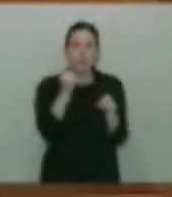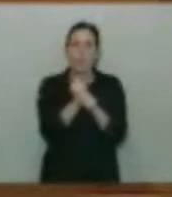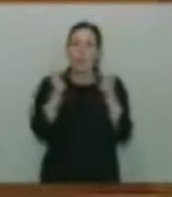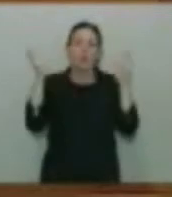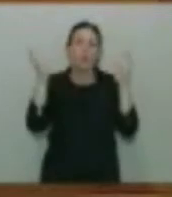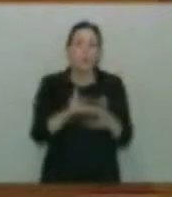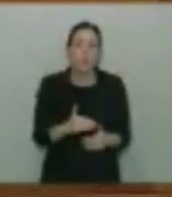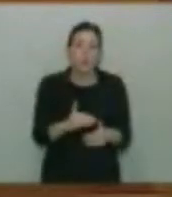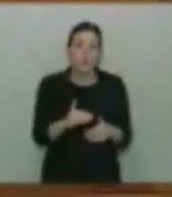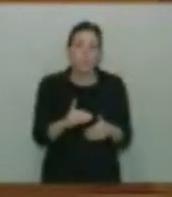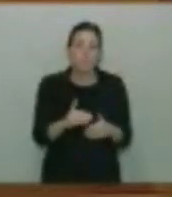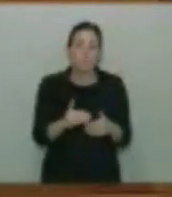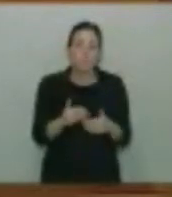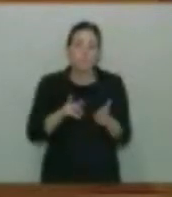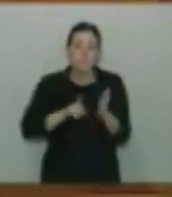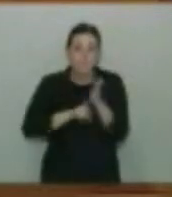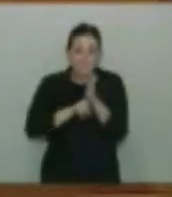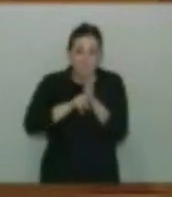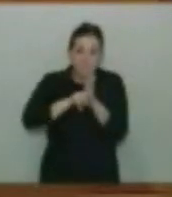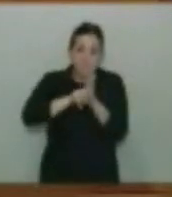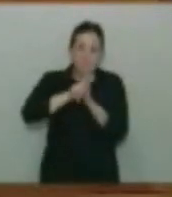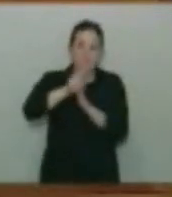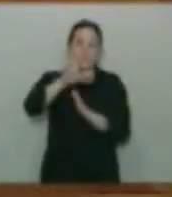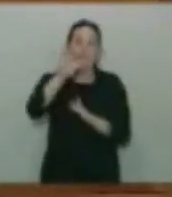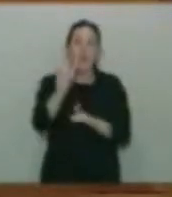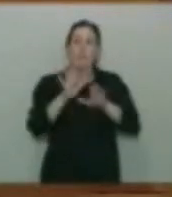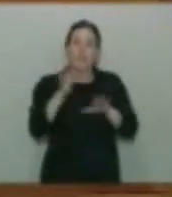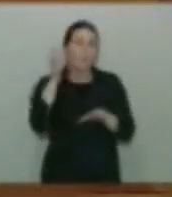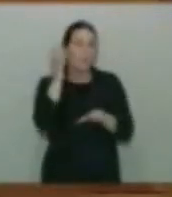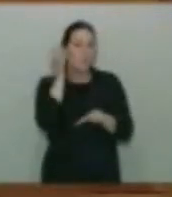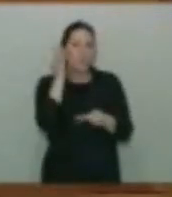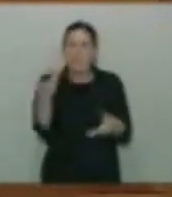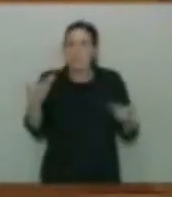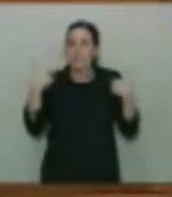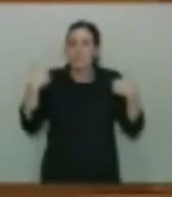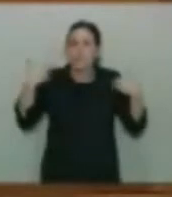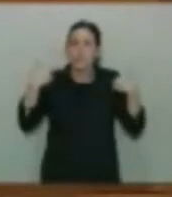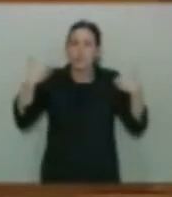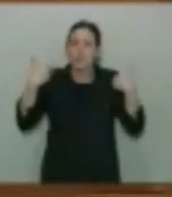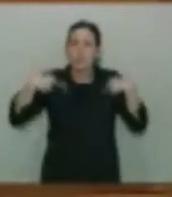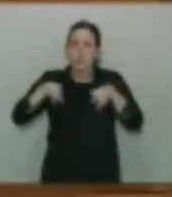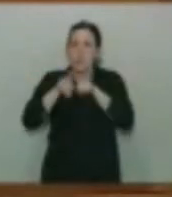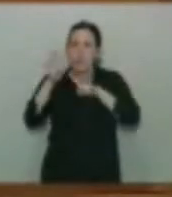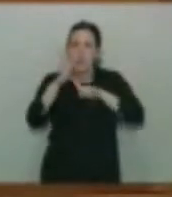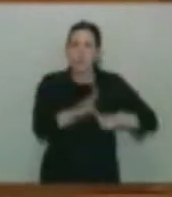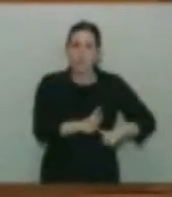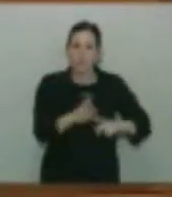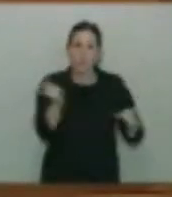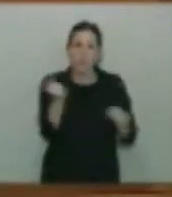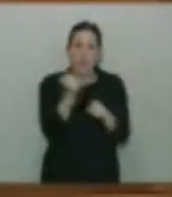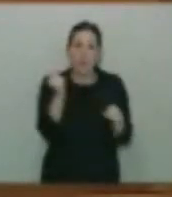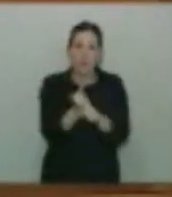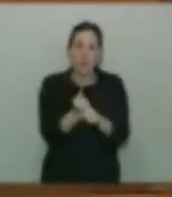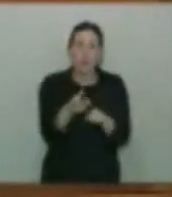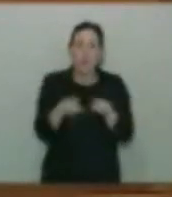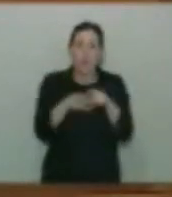todos estos avances, las mujeres siguen sufriendo distintas situaciones de desigualdad en el marco laboral, como menor acceso al mismo, mayores dificultades